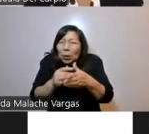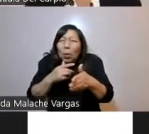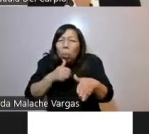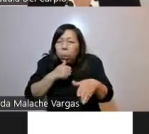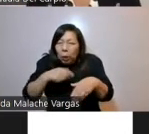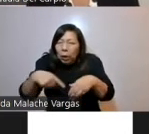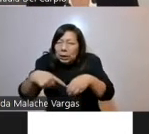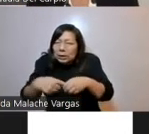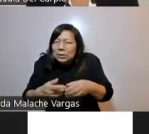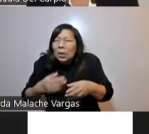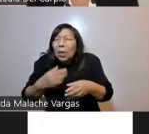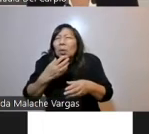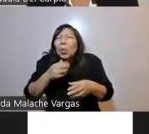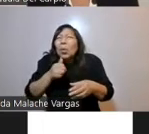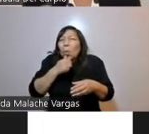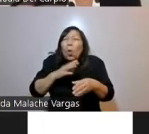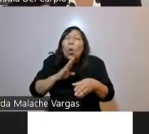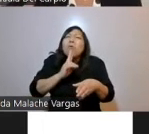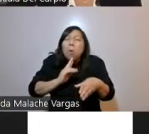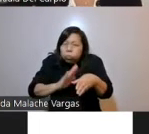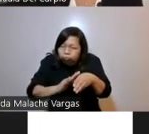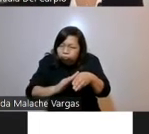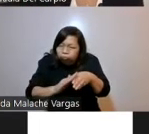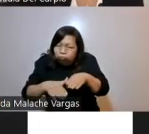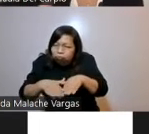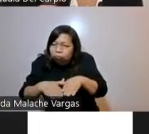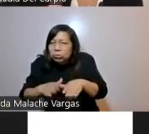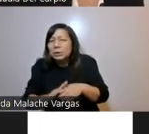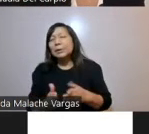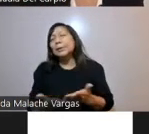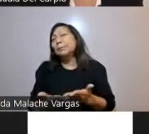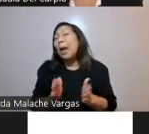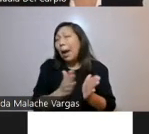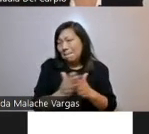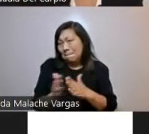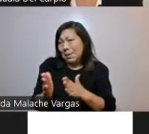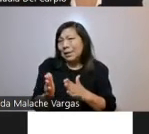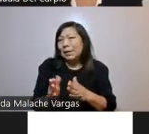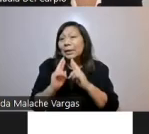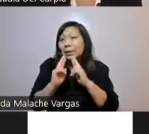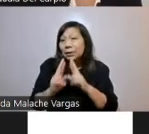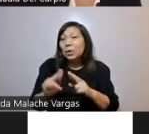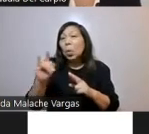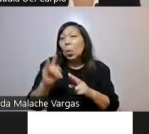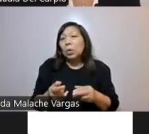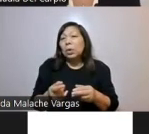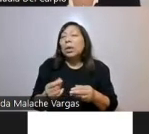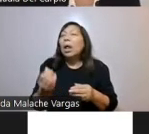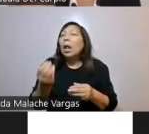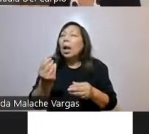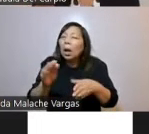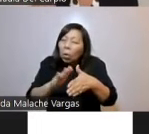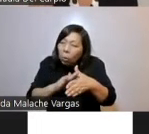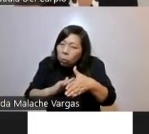tú te sientes inflamada después del sexo, puede ayudarte, aparte de las otras dos recomendaciones, usar un hidratante